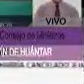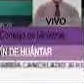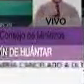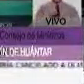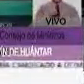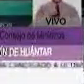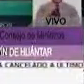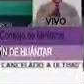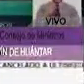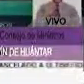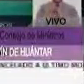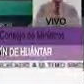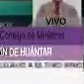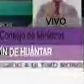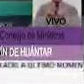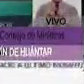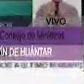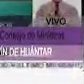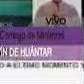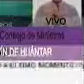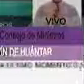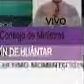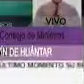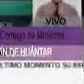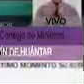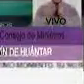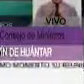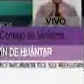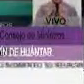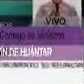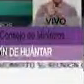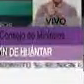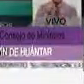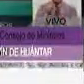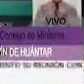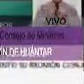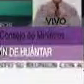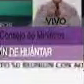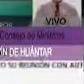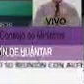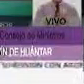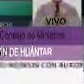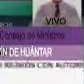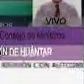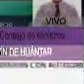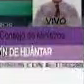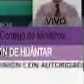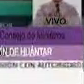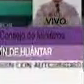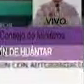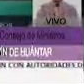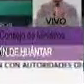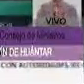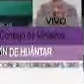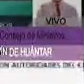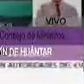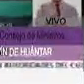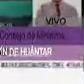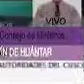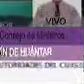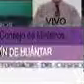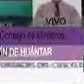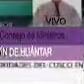fue justamente utilizar estas atribuciones legales, jurídicas, para la defensa del Estado